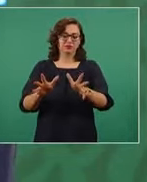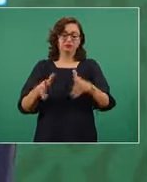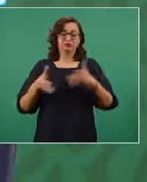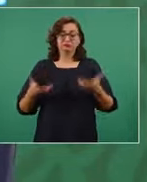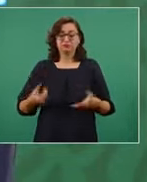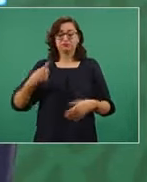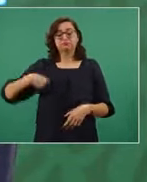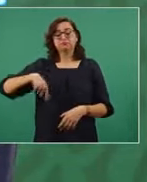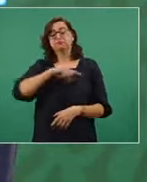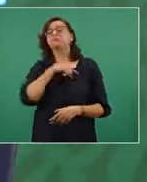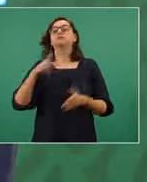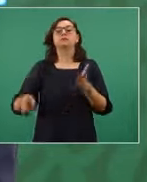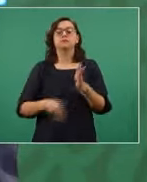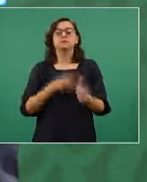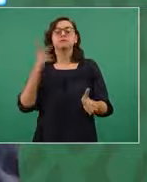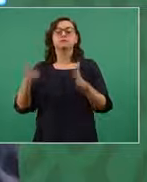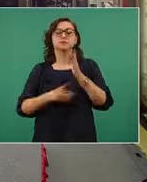divulgando,